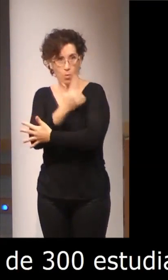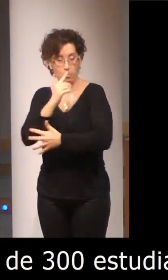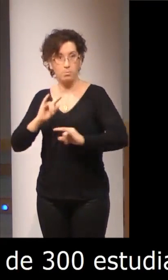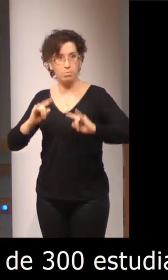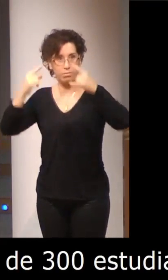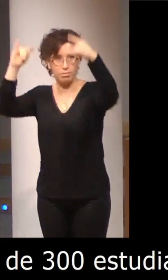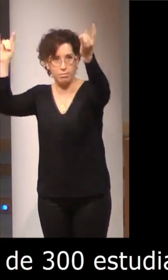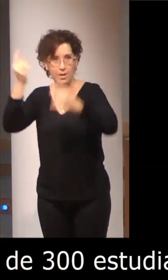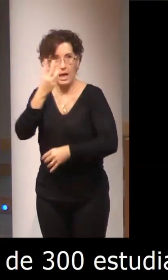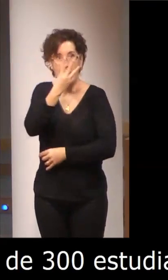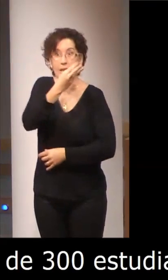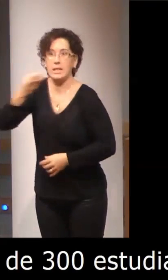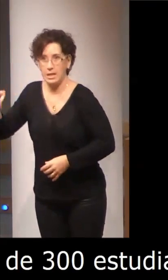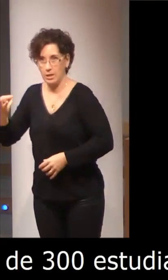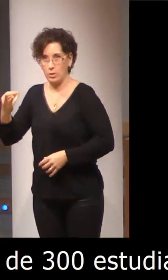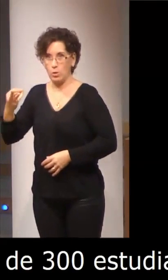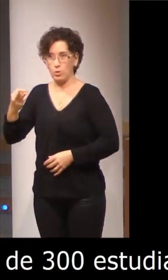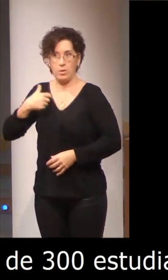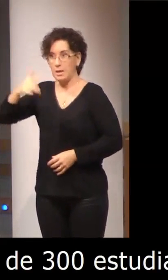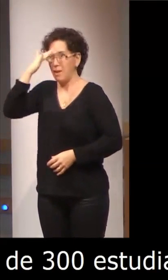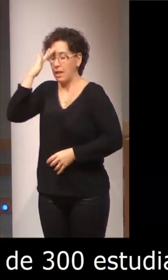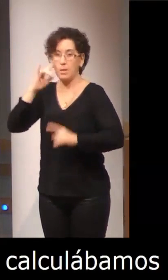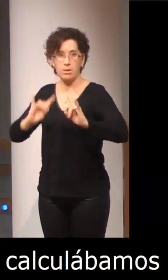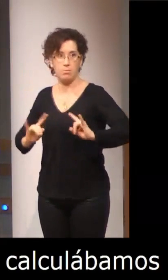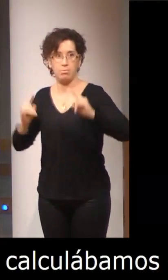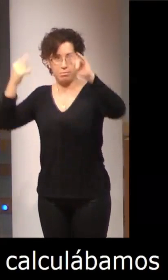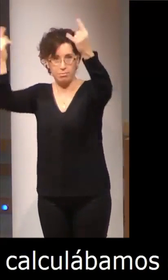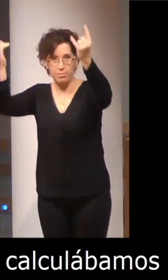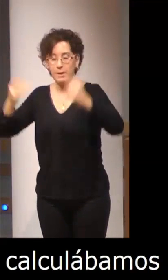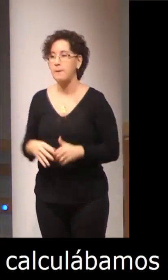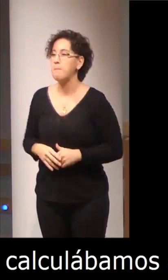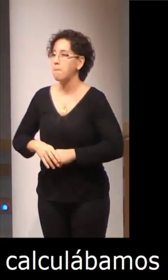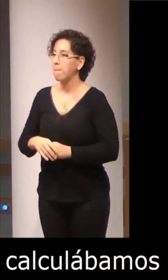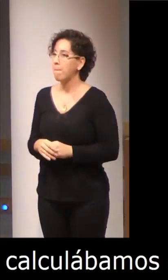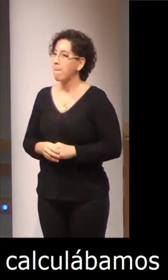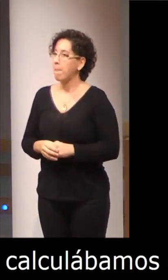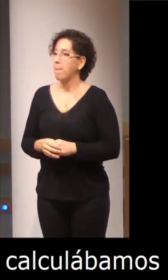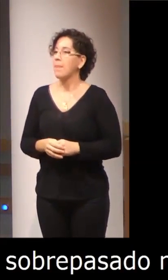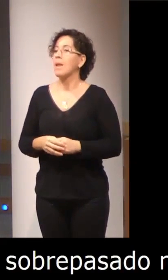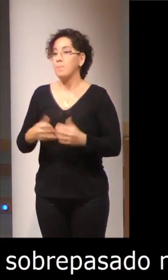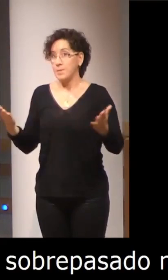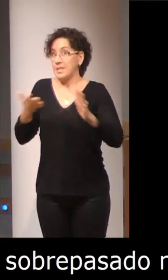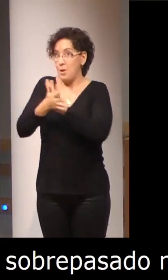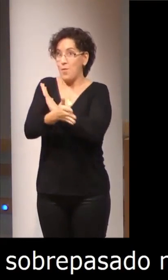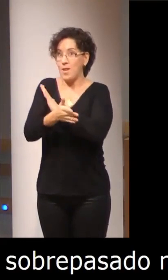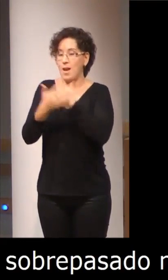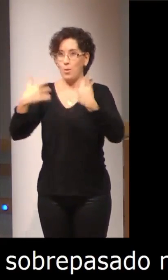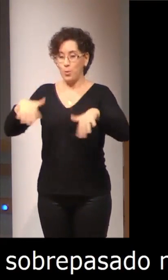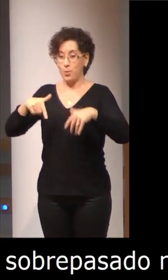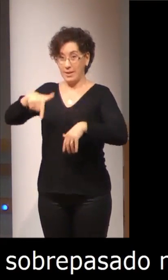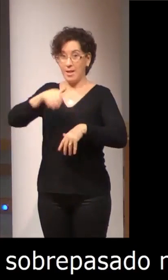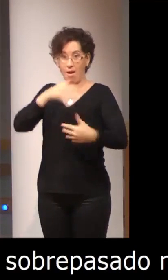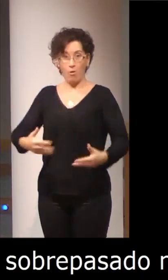multiplicando por 10, nuestras expectativas. Y, bueno, tenemos algunos retos que afrontar con esta